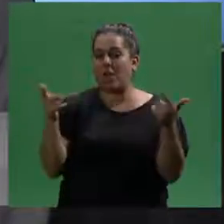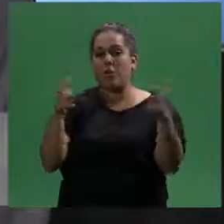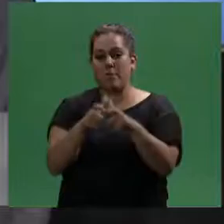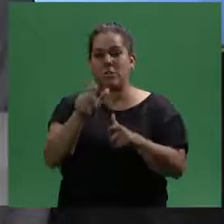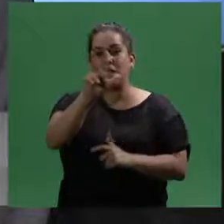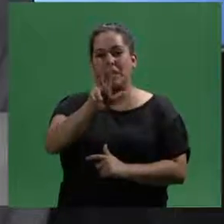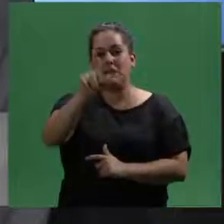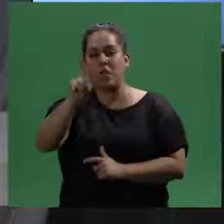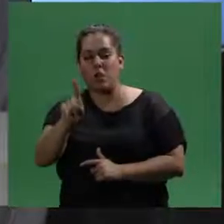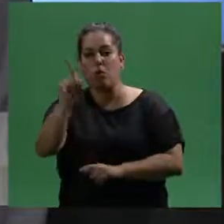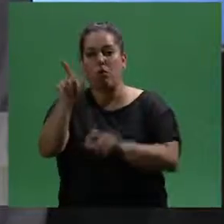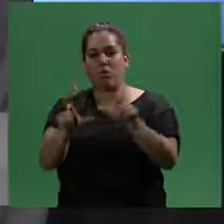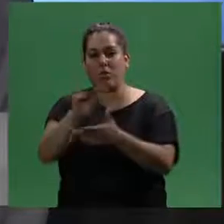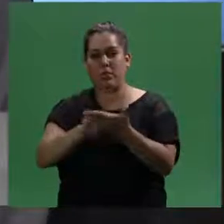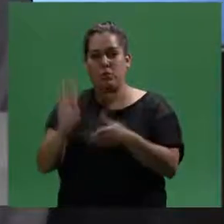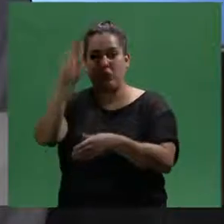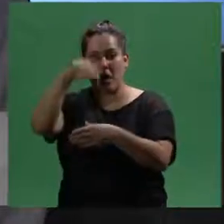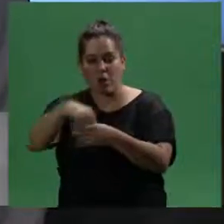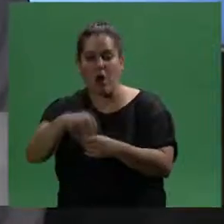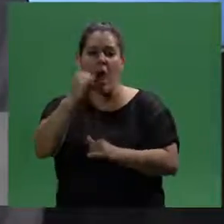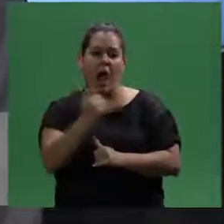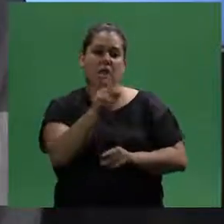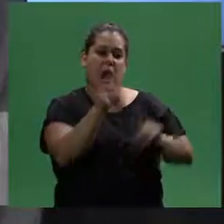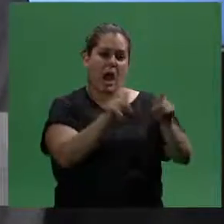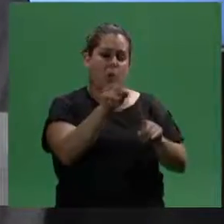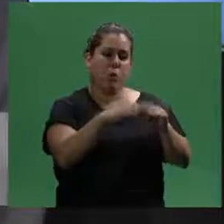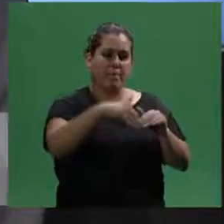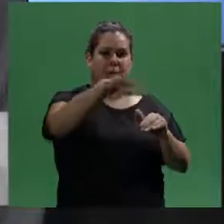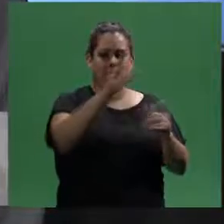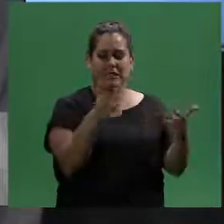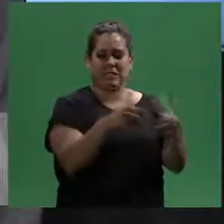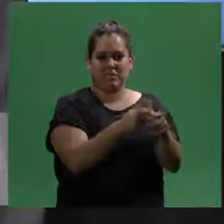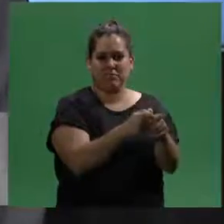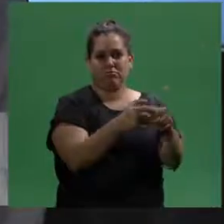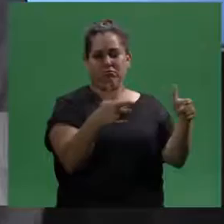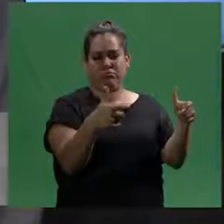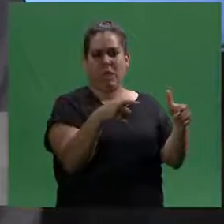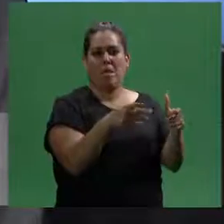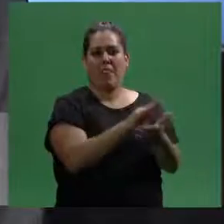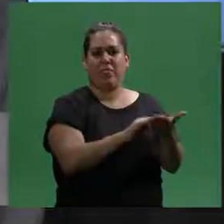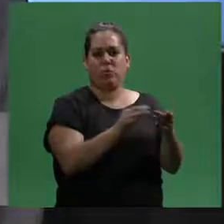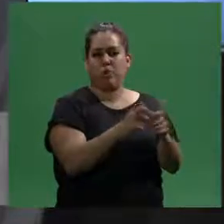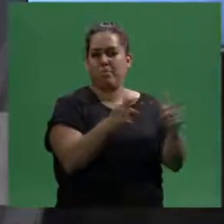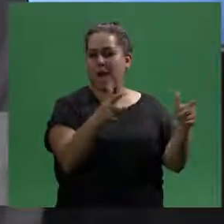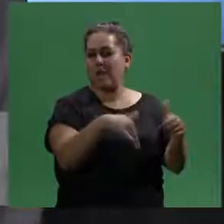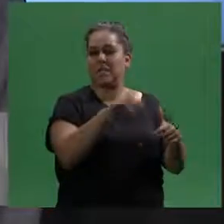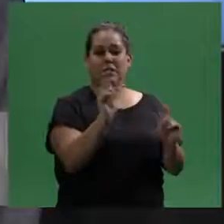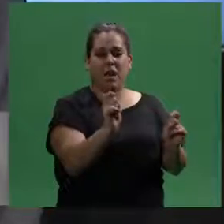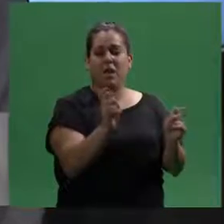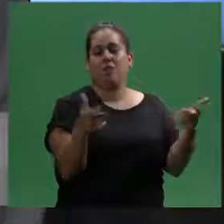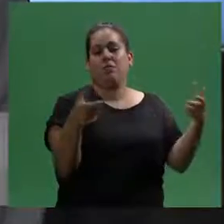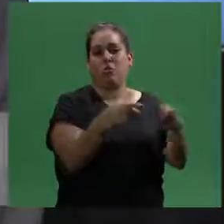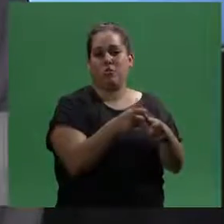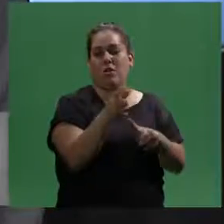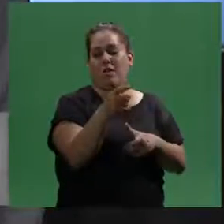tienen 31 diputados integrantes. Hay comisiones que tienen mayor cantidad, la que mayor cantidad de diputados tiene es la Comisión